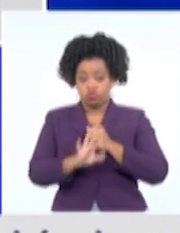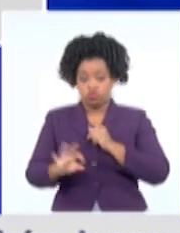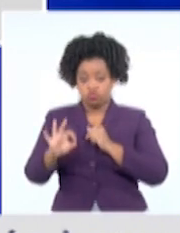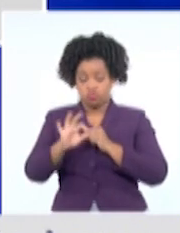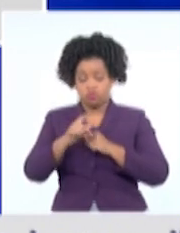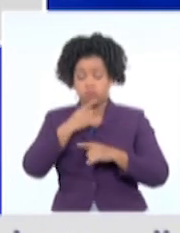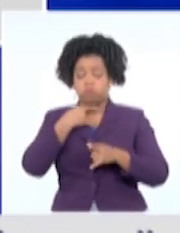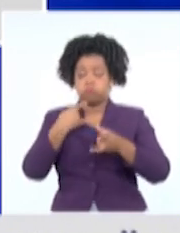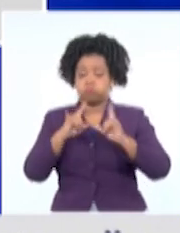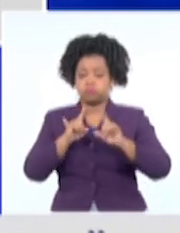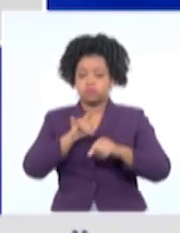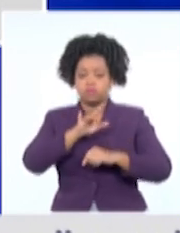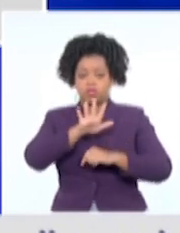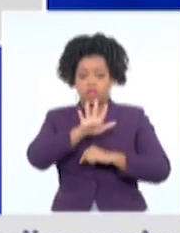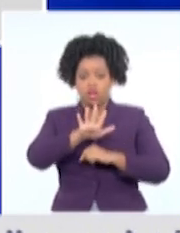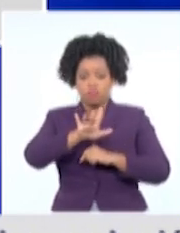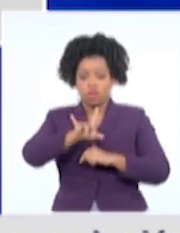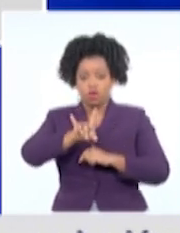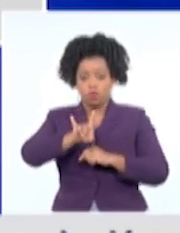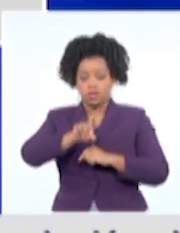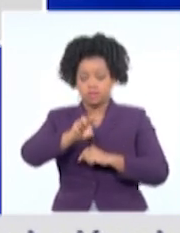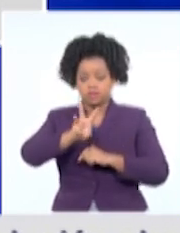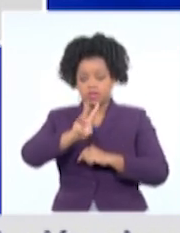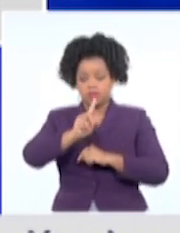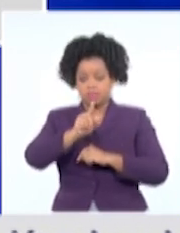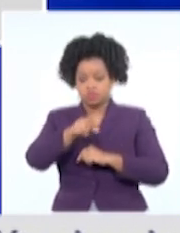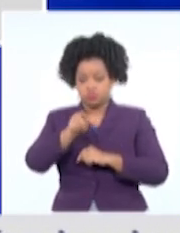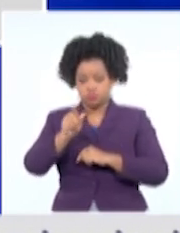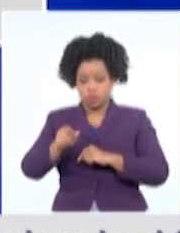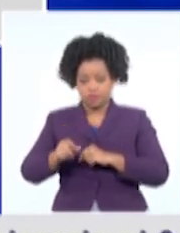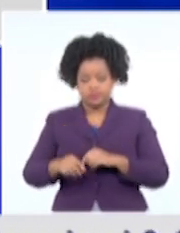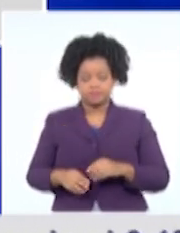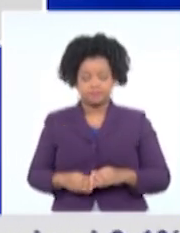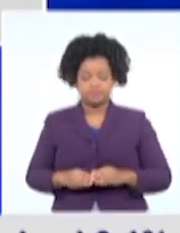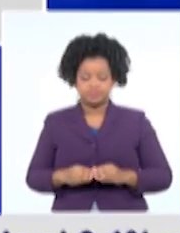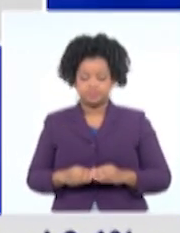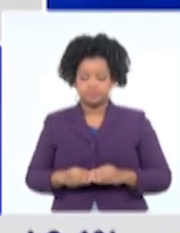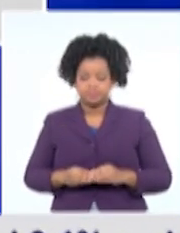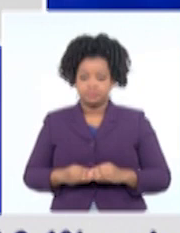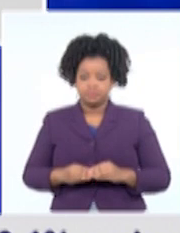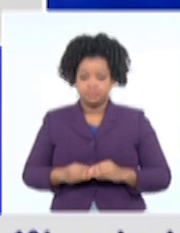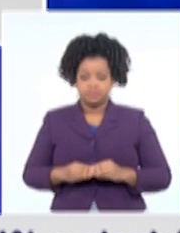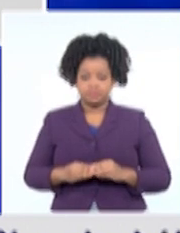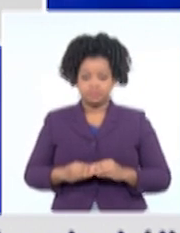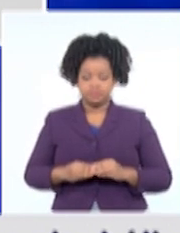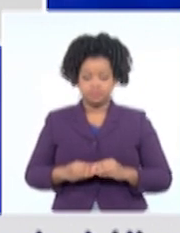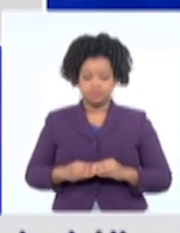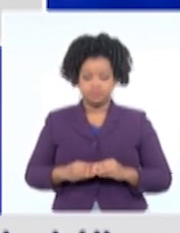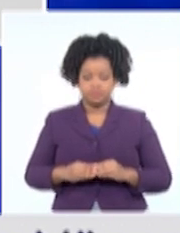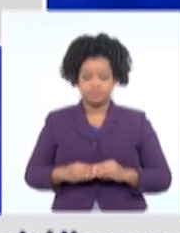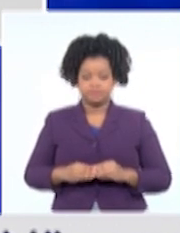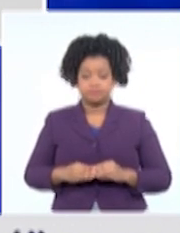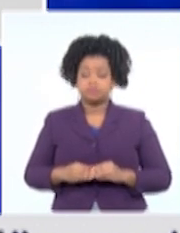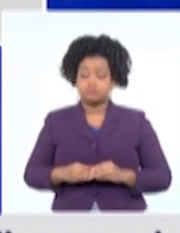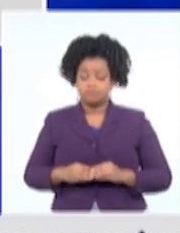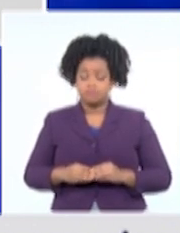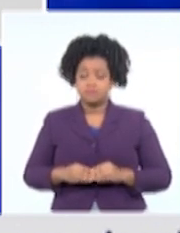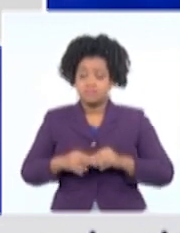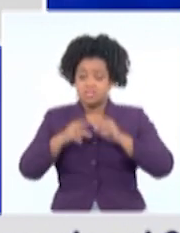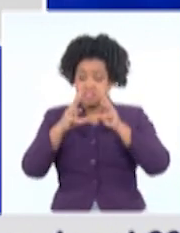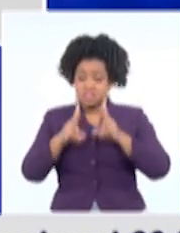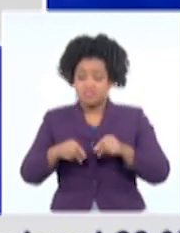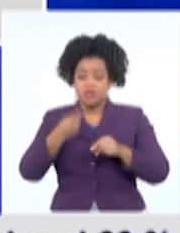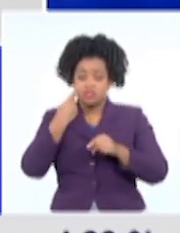de 593 pacientes con COVID-19. Sigue siendo una cifra elevada,